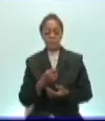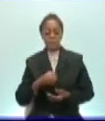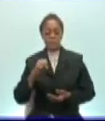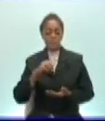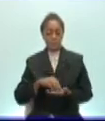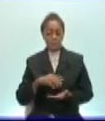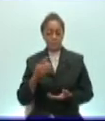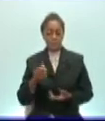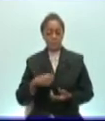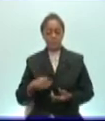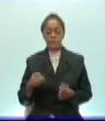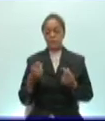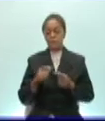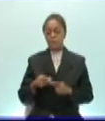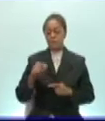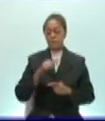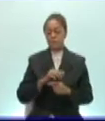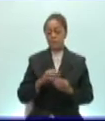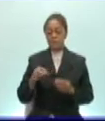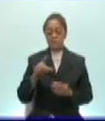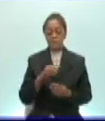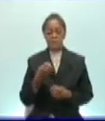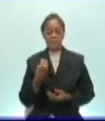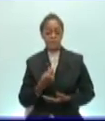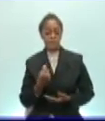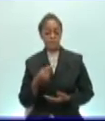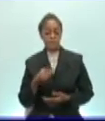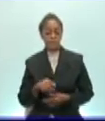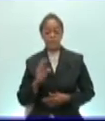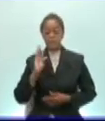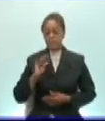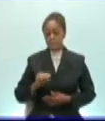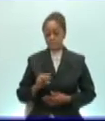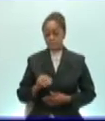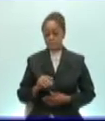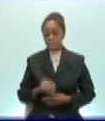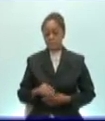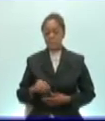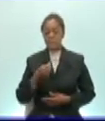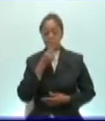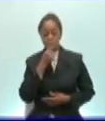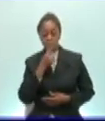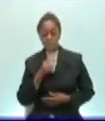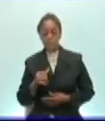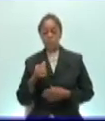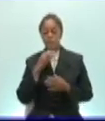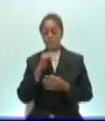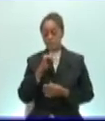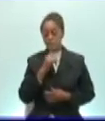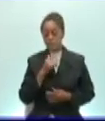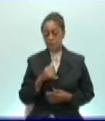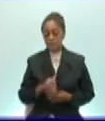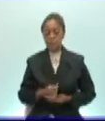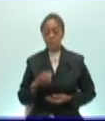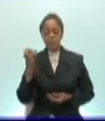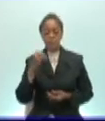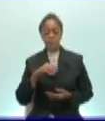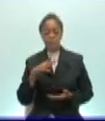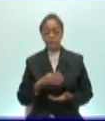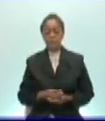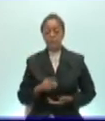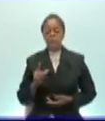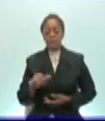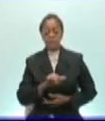sobre todas las principales ramas de la economía. Me estoy refiriendo al azúcar, al tabaco, a la minería.